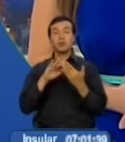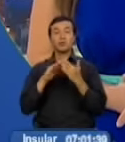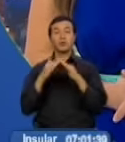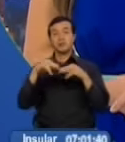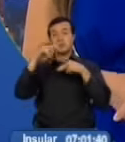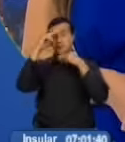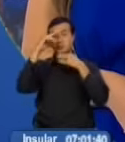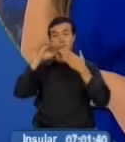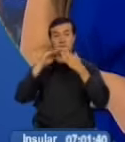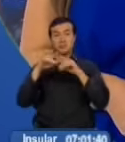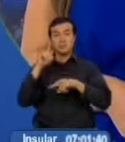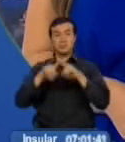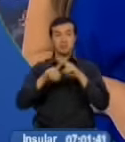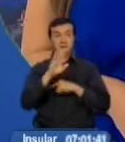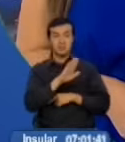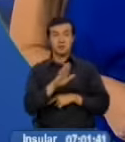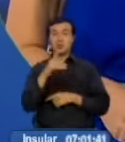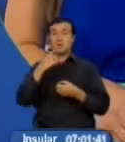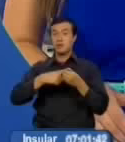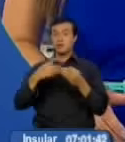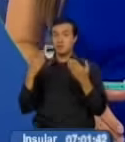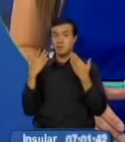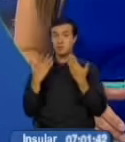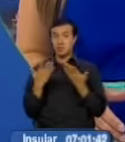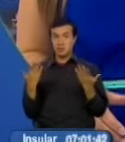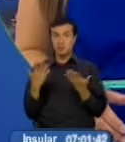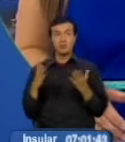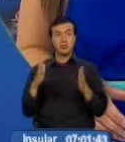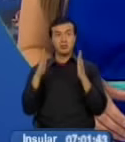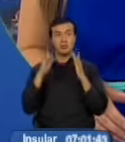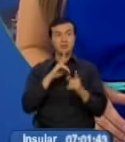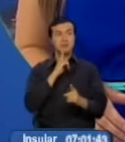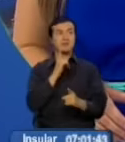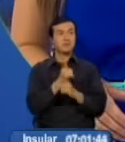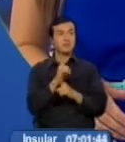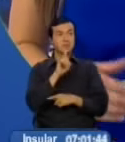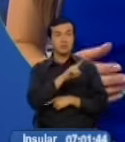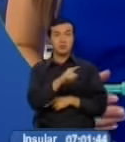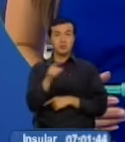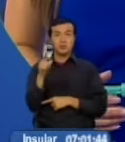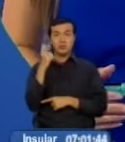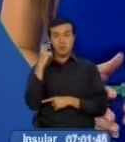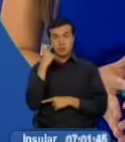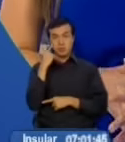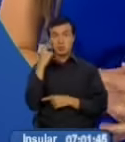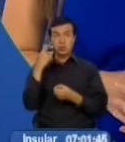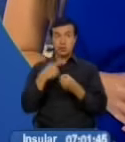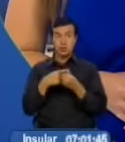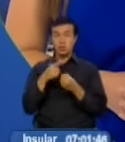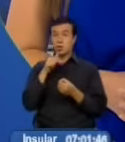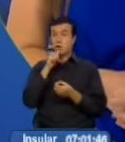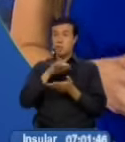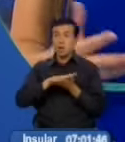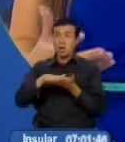comunidad y hasta nuestros compañeros listos en Quito y en Guayaquil. Y mucha atención, si usted se encuentra en la capital, baje la velocidad, la calzada